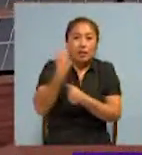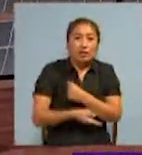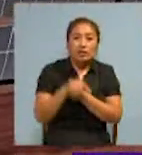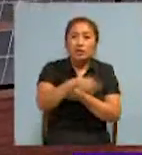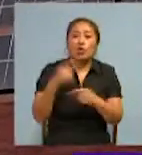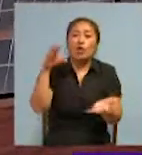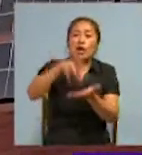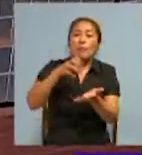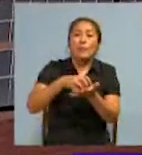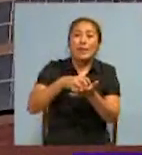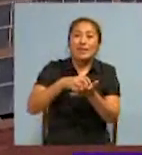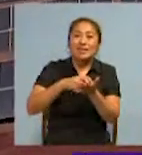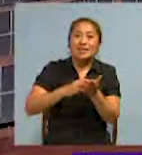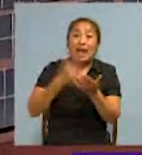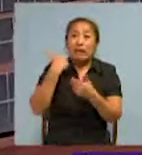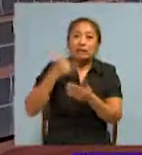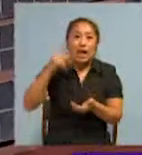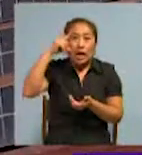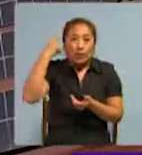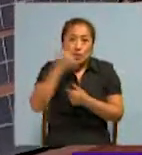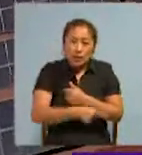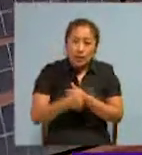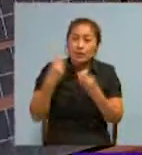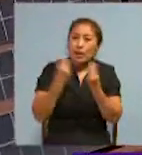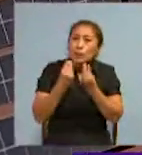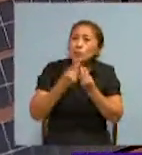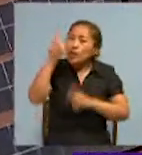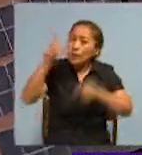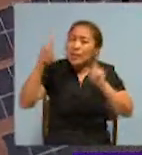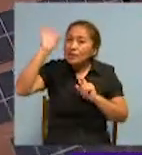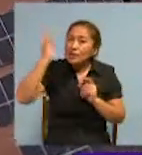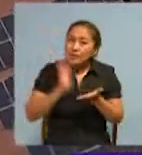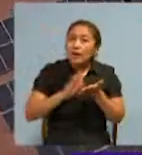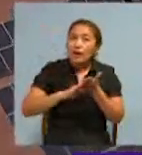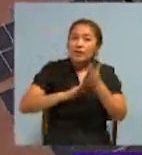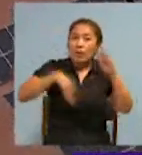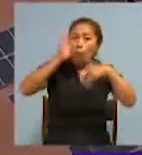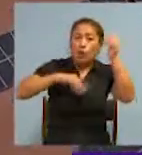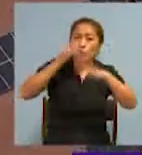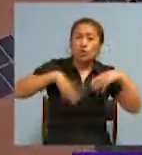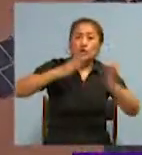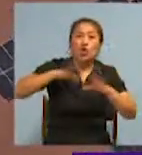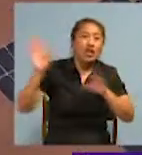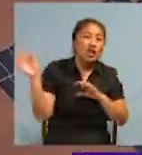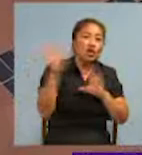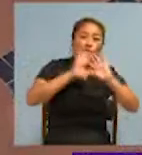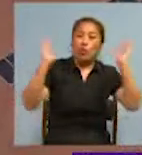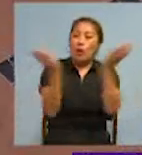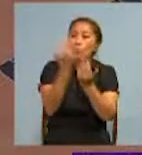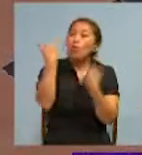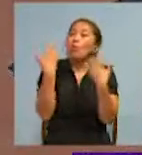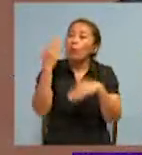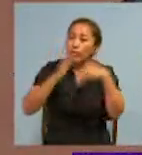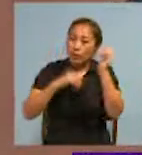que tiene la empresa internacional sean hay eléctricas una empresa que ha hecho un montaje de plantas fotovoltaicas en todo el mundo junto con la empresa thales